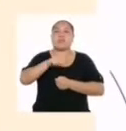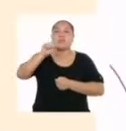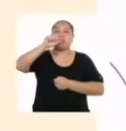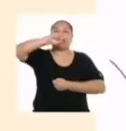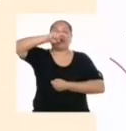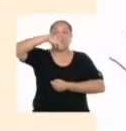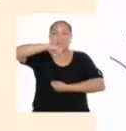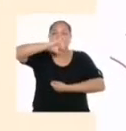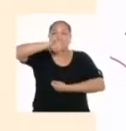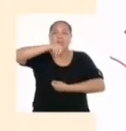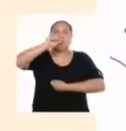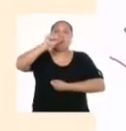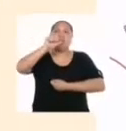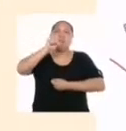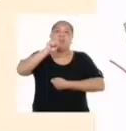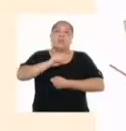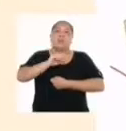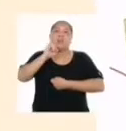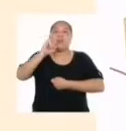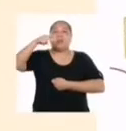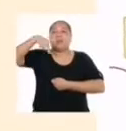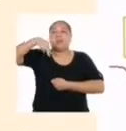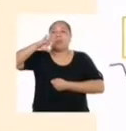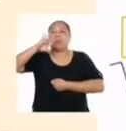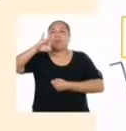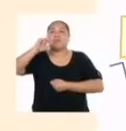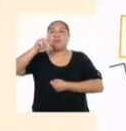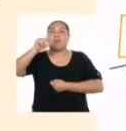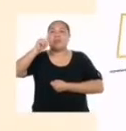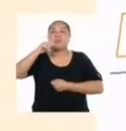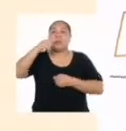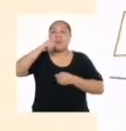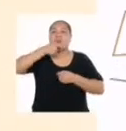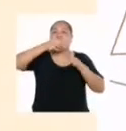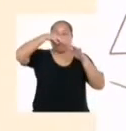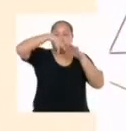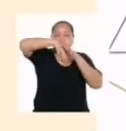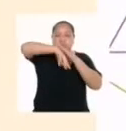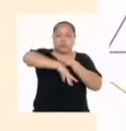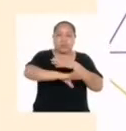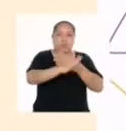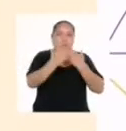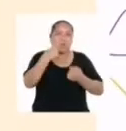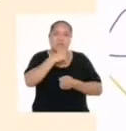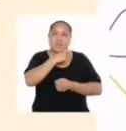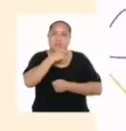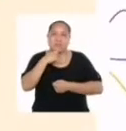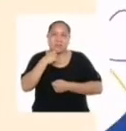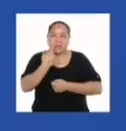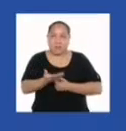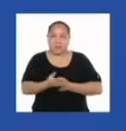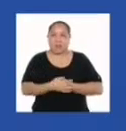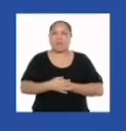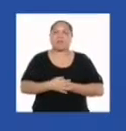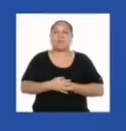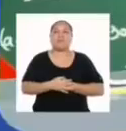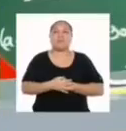de infiltración. Dicen que asegura que el agua llegue al subsuelo en épocas de sequías y de caudales bajos.